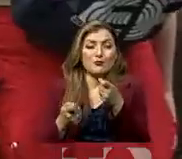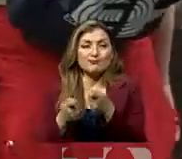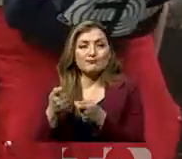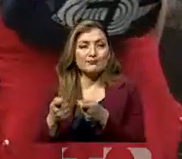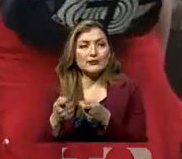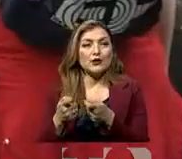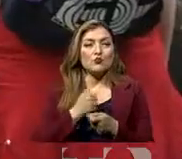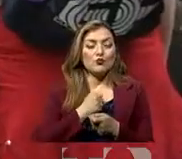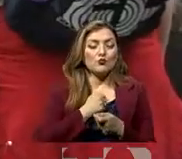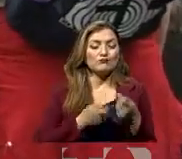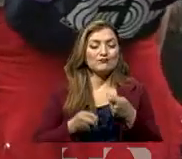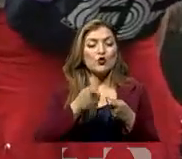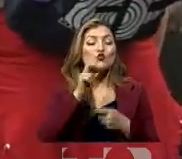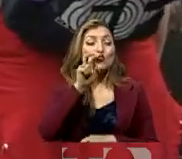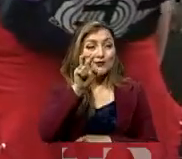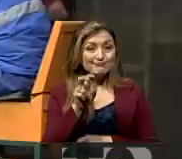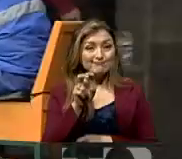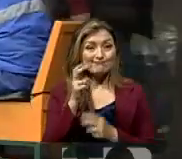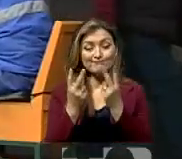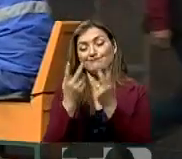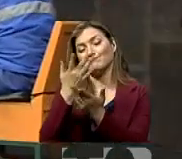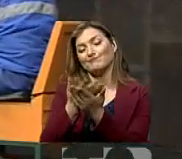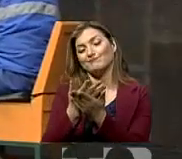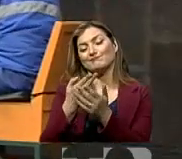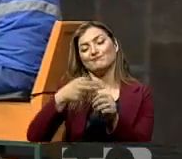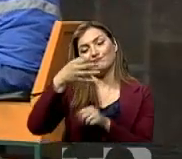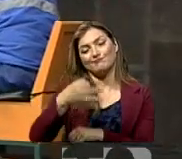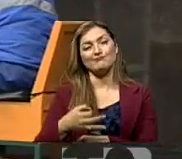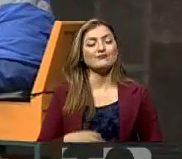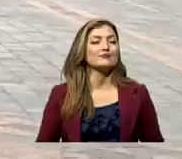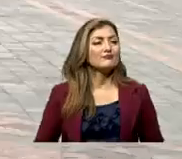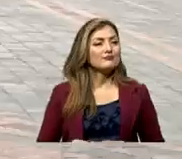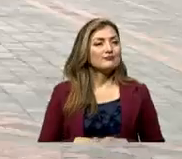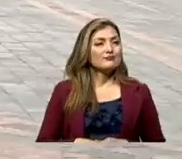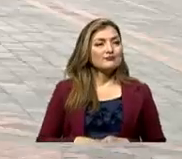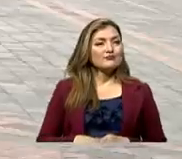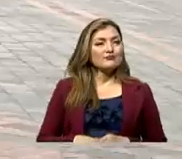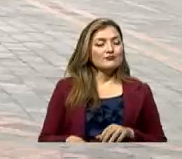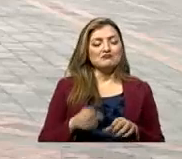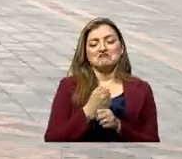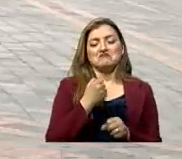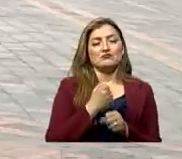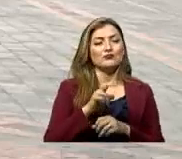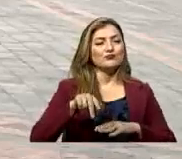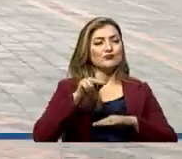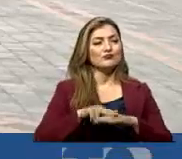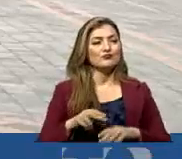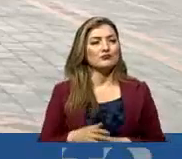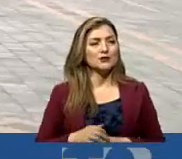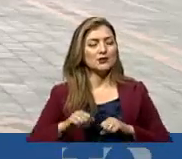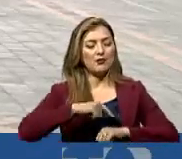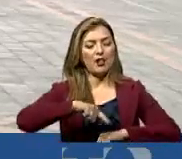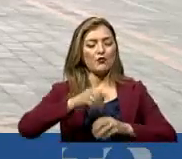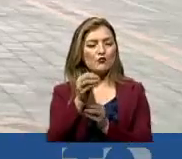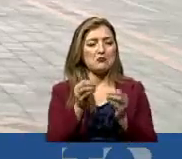dueños de negocios y turistas lleguen hasta la zona para cumplir con sus actividades trabajo normal la la burocracia las